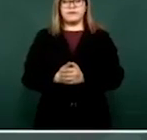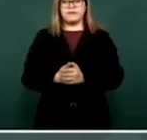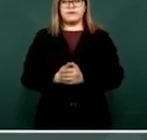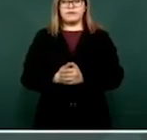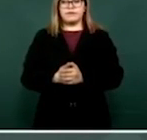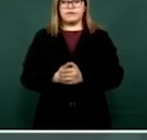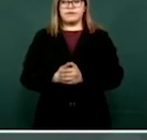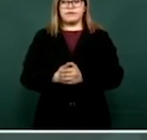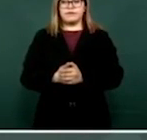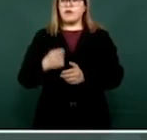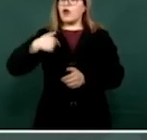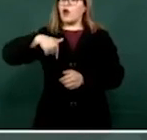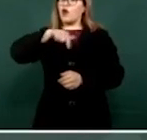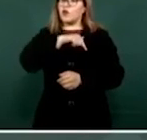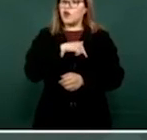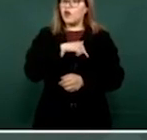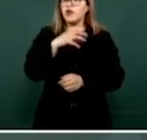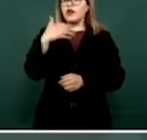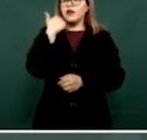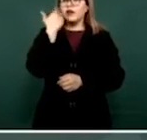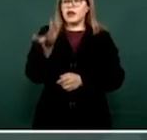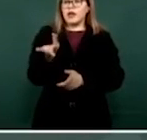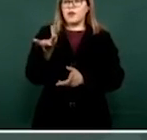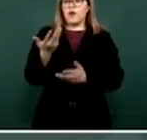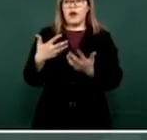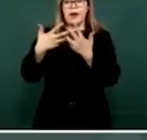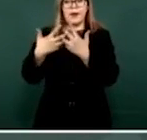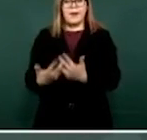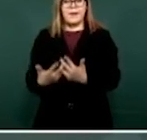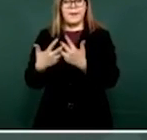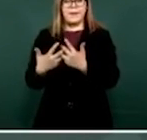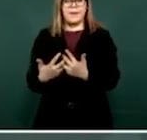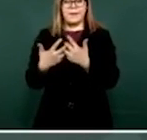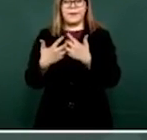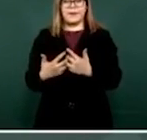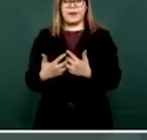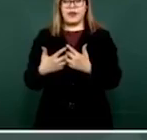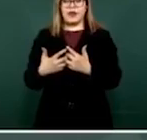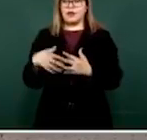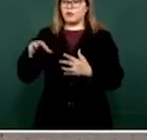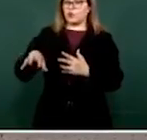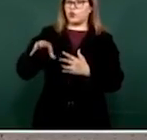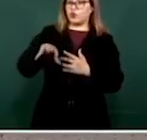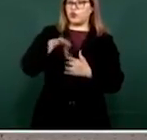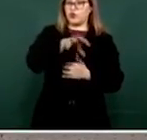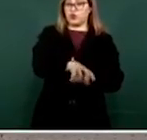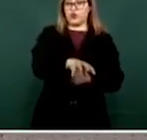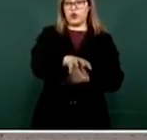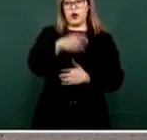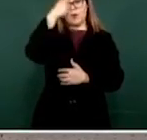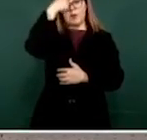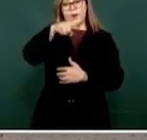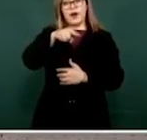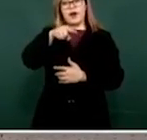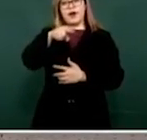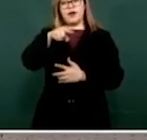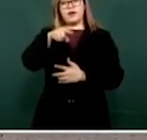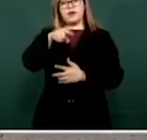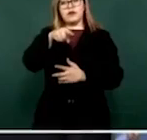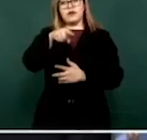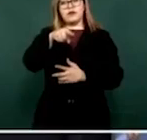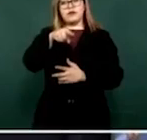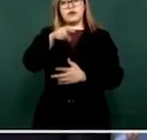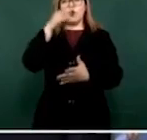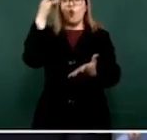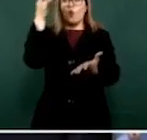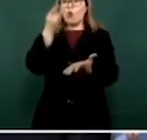estamos procurando que sean las empresas regionales, que no se concentre